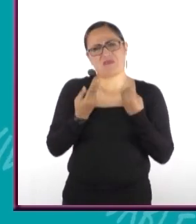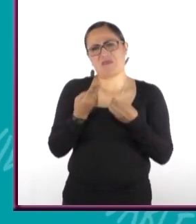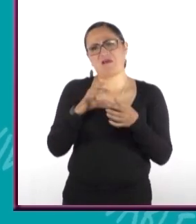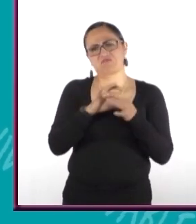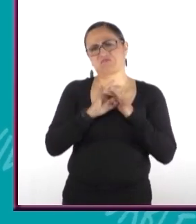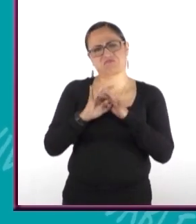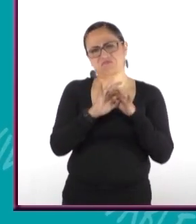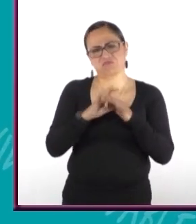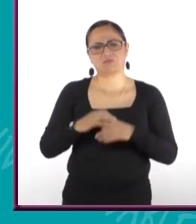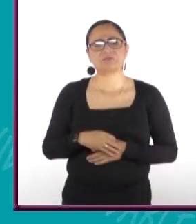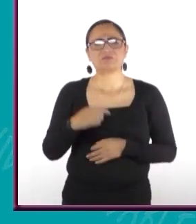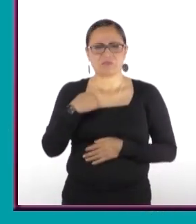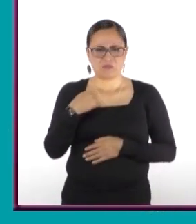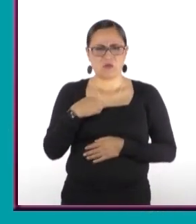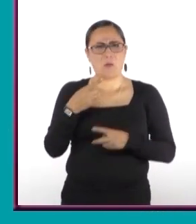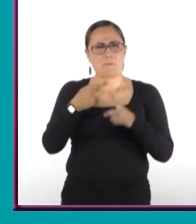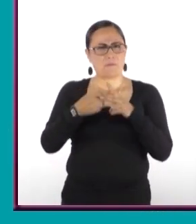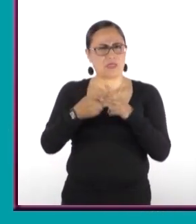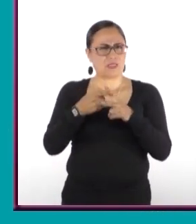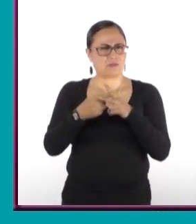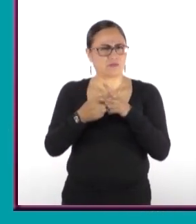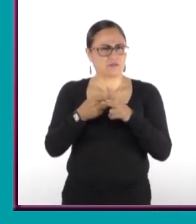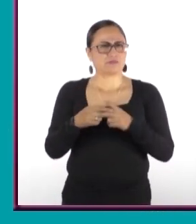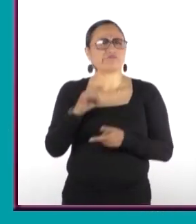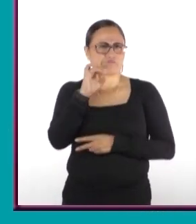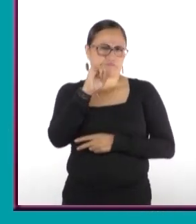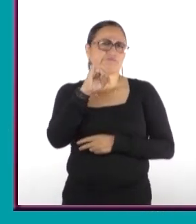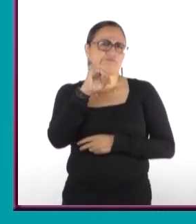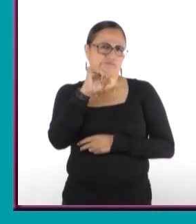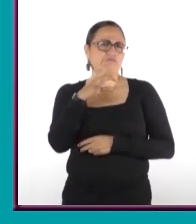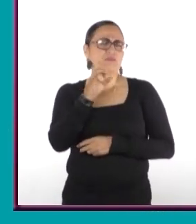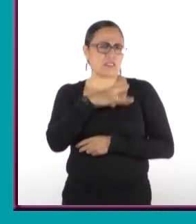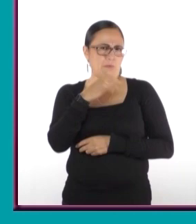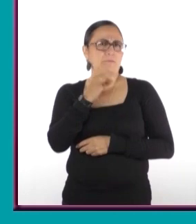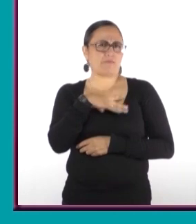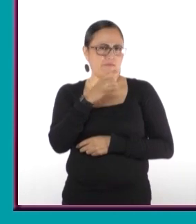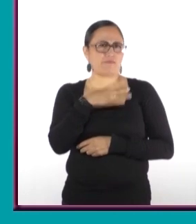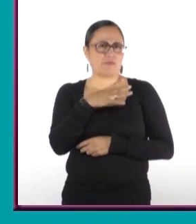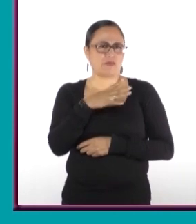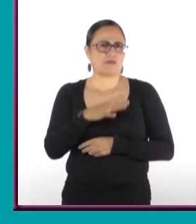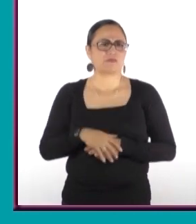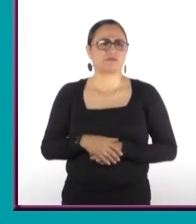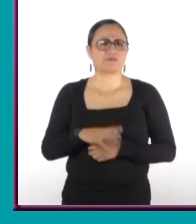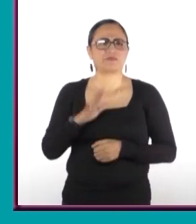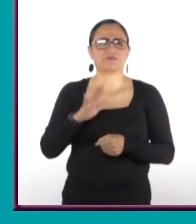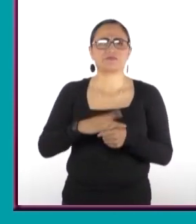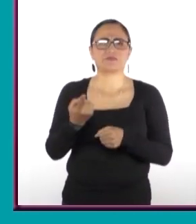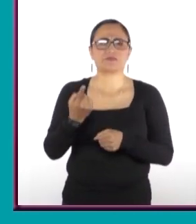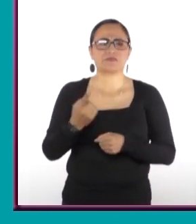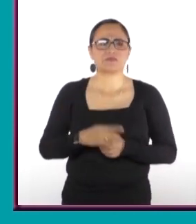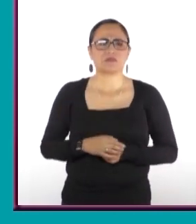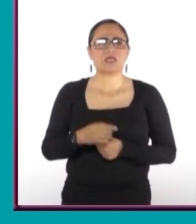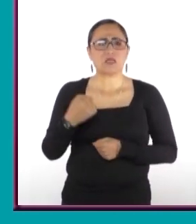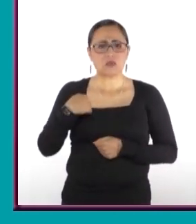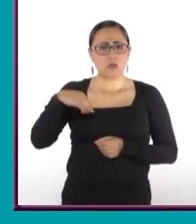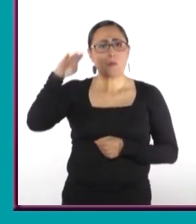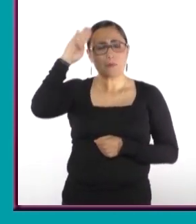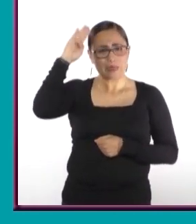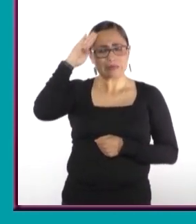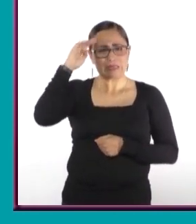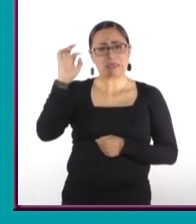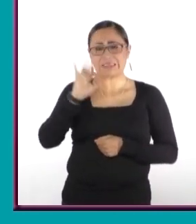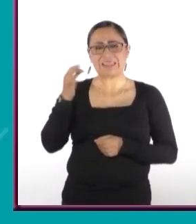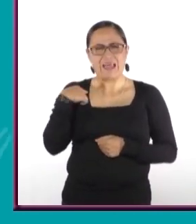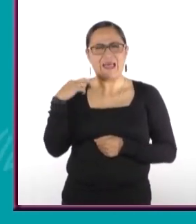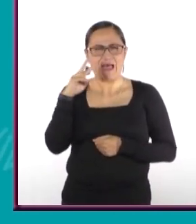cotidiana seguramente. ¿Me dan miedo las matemáticas? Sí me dan miedo porque realmente yo pienso que